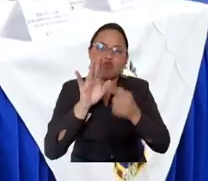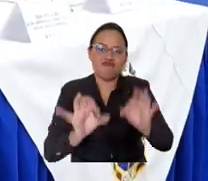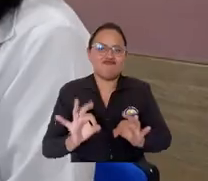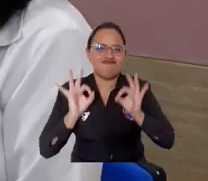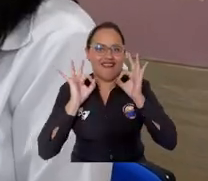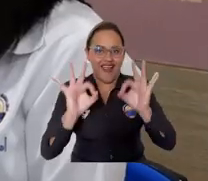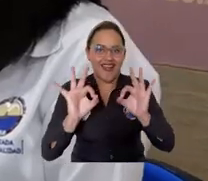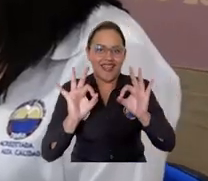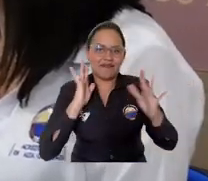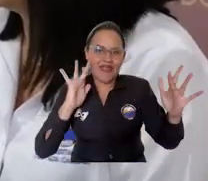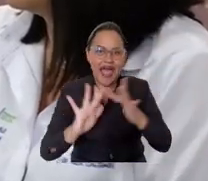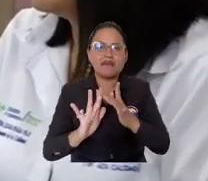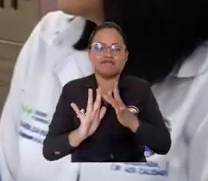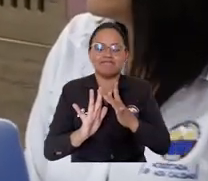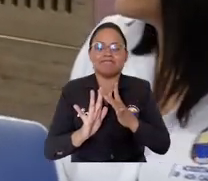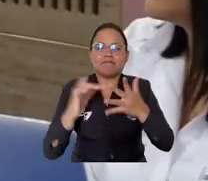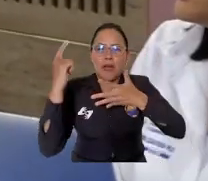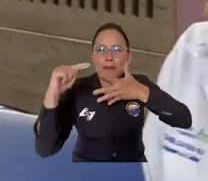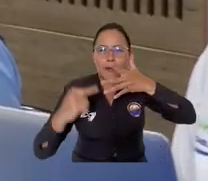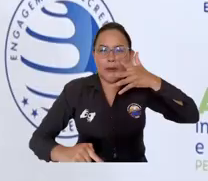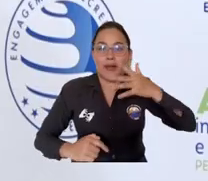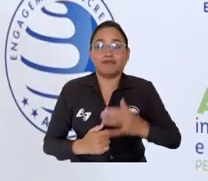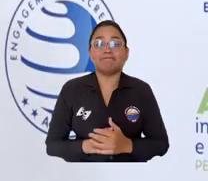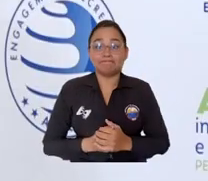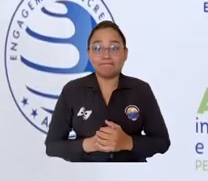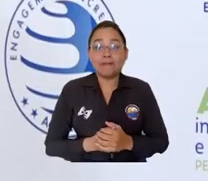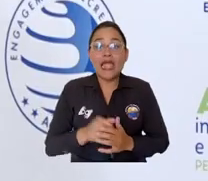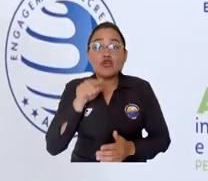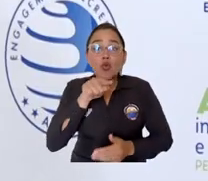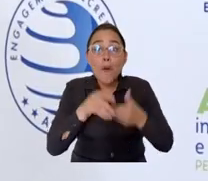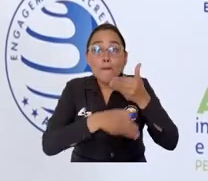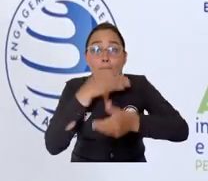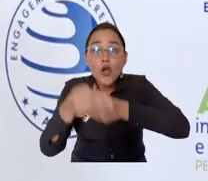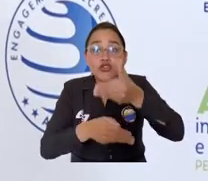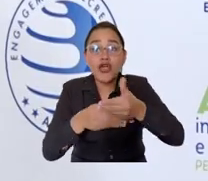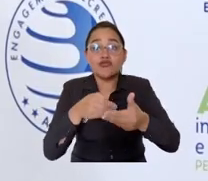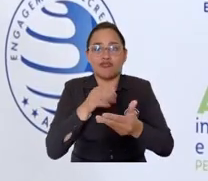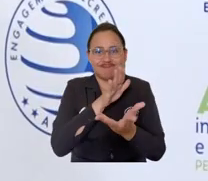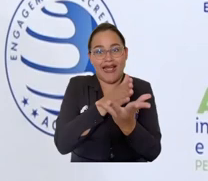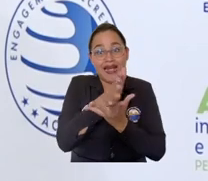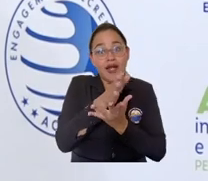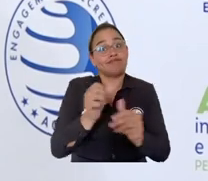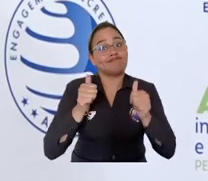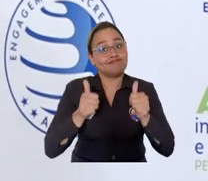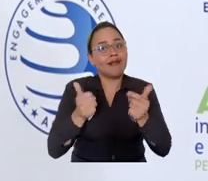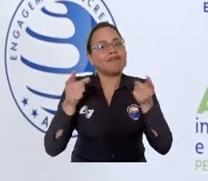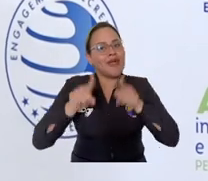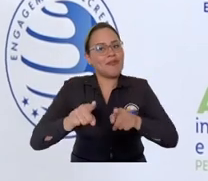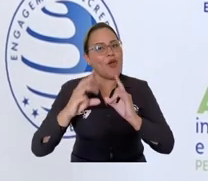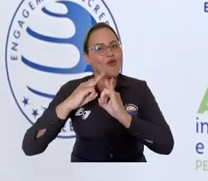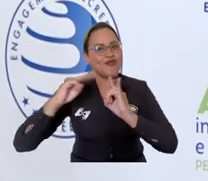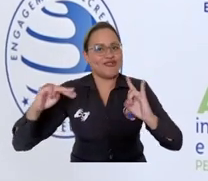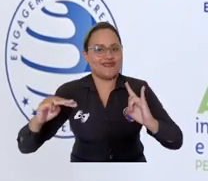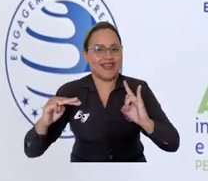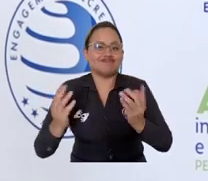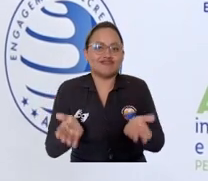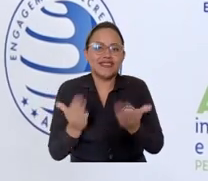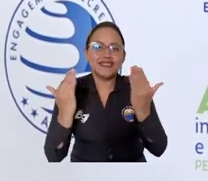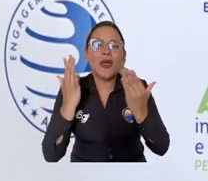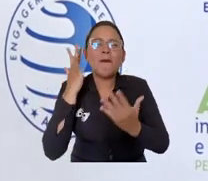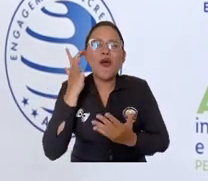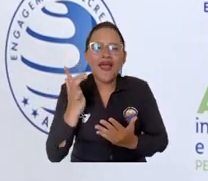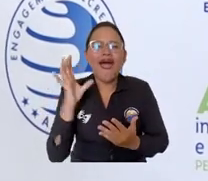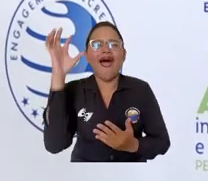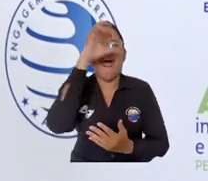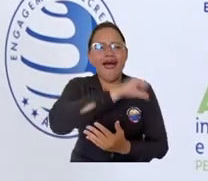a la calidad de la formación en estas áreas de estudio. Este proceso ha sido tan positivo para el programa y para la universidad que nos ha permitido